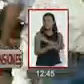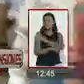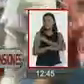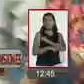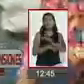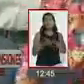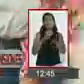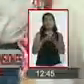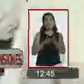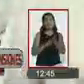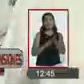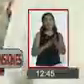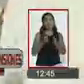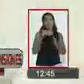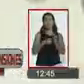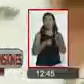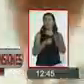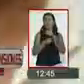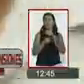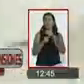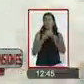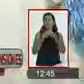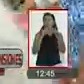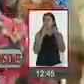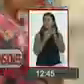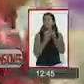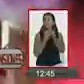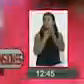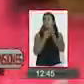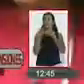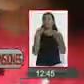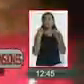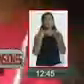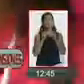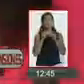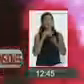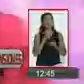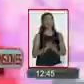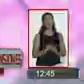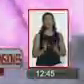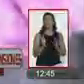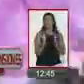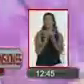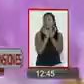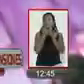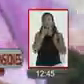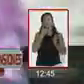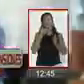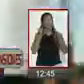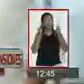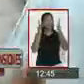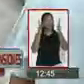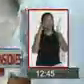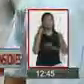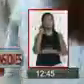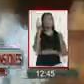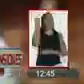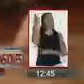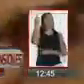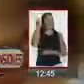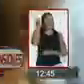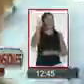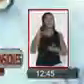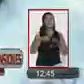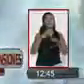quite, que cada uno de los sectores aporte. Ahorita más lo que estamos peleando, que las cajas seamos mejor atendidos, somos los jubilados,